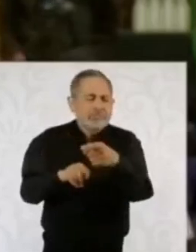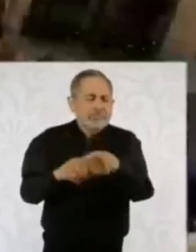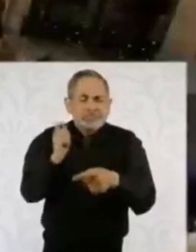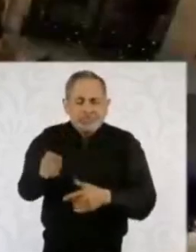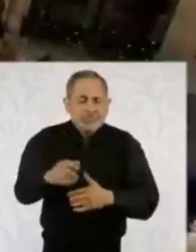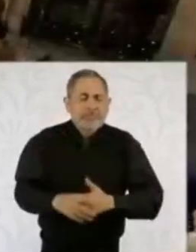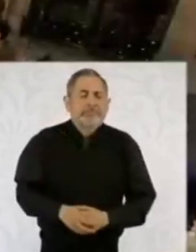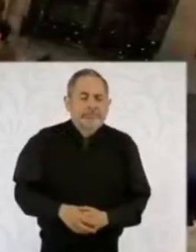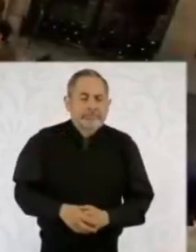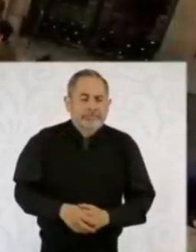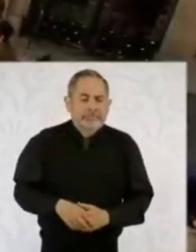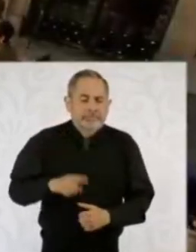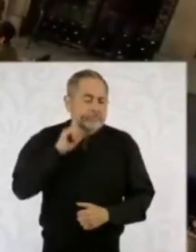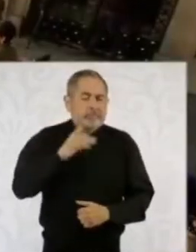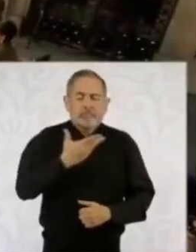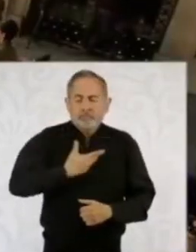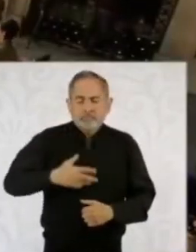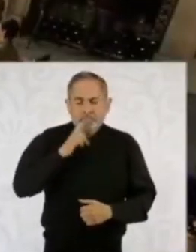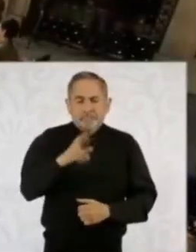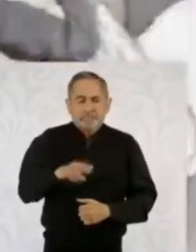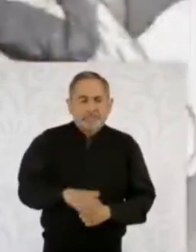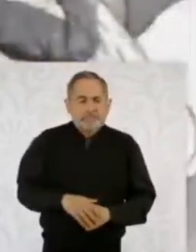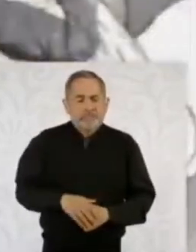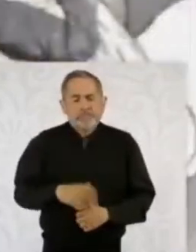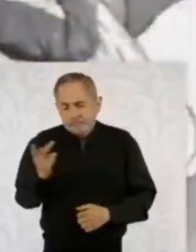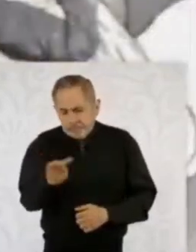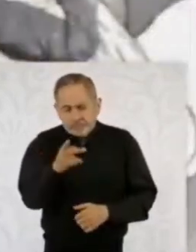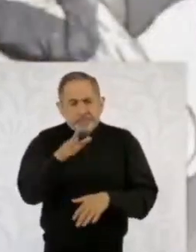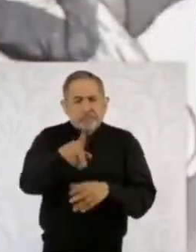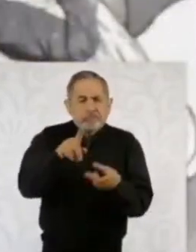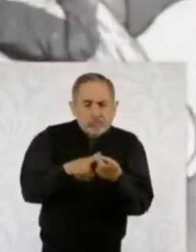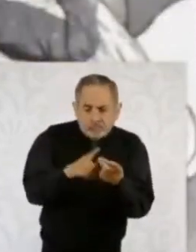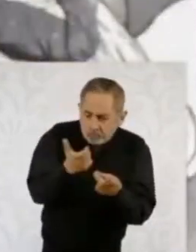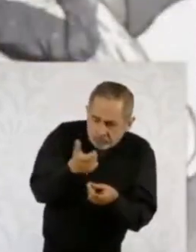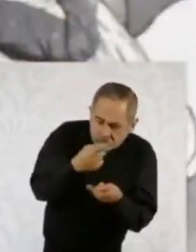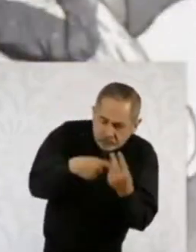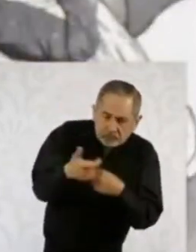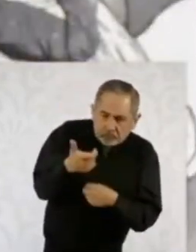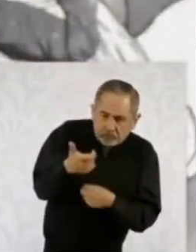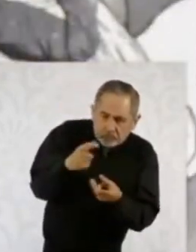asunto Presidenta? es de dónde, cómo obtiene este recurso, ¿no?